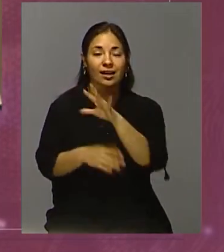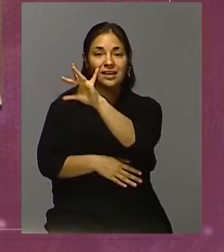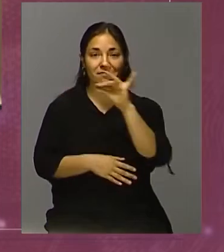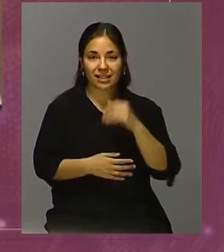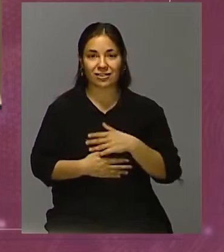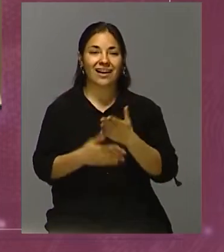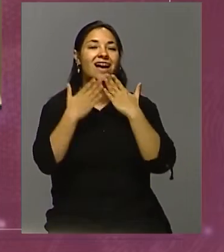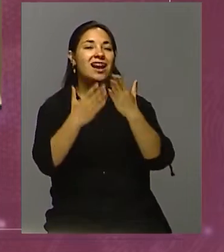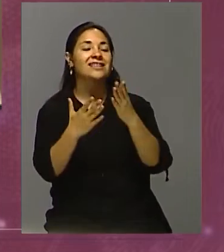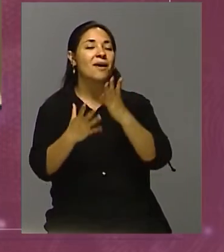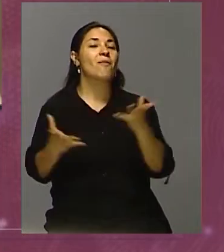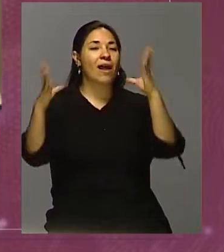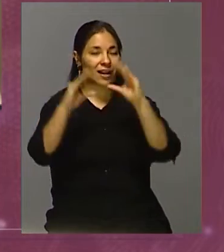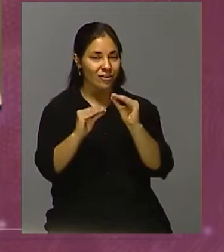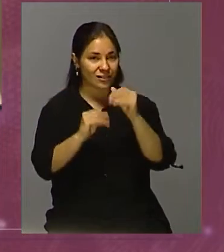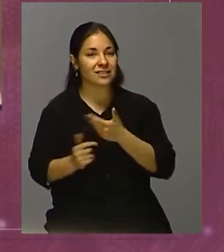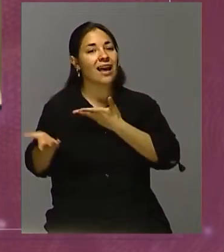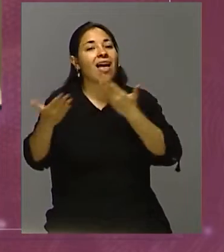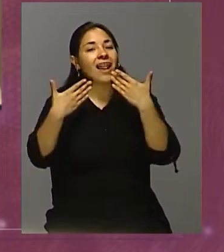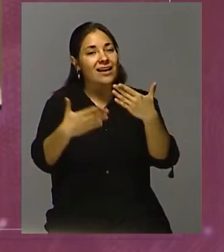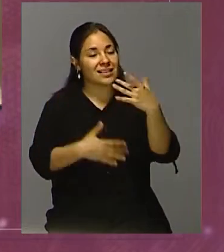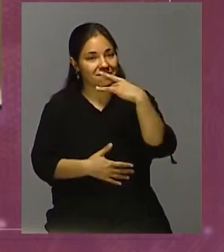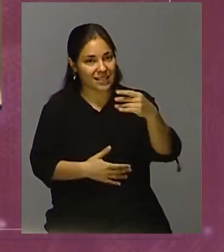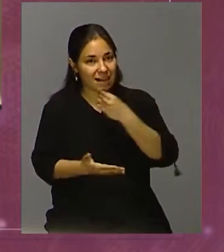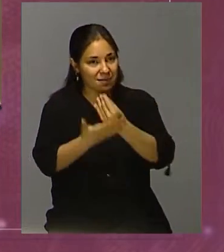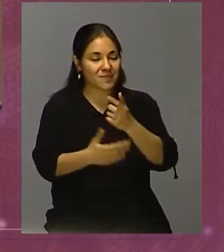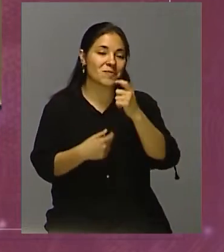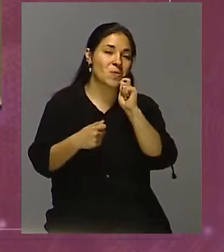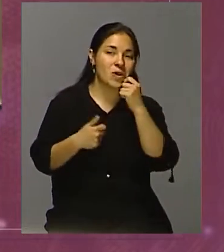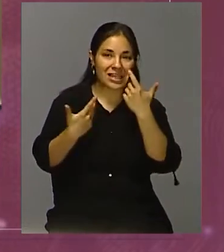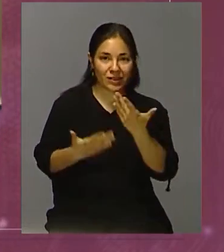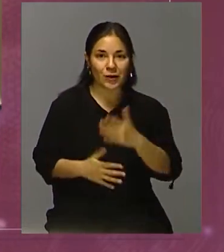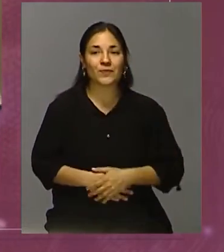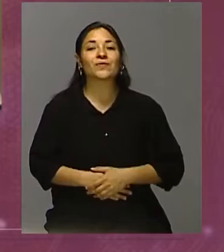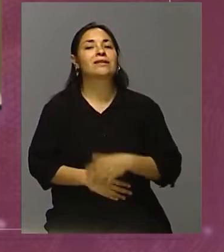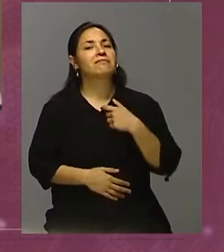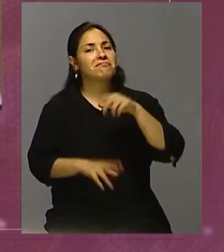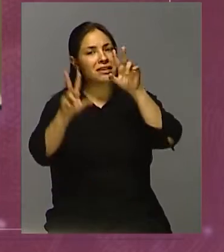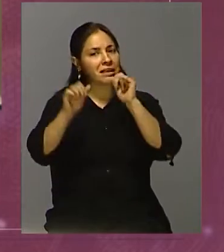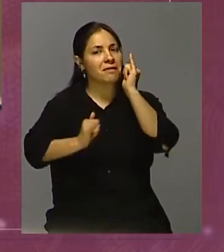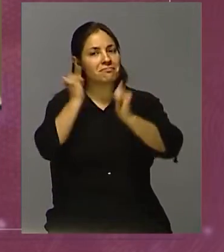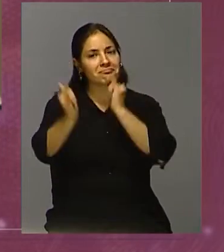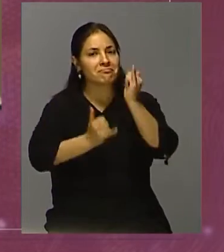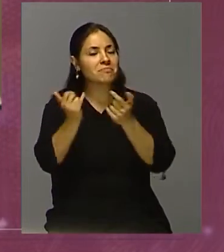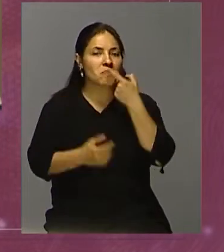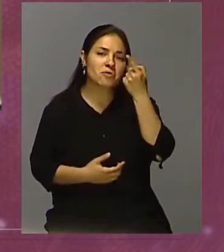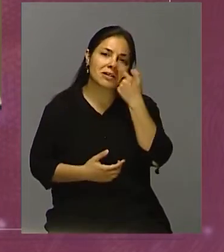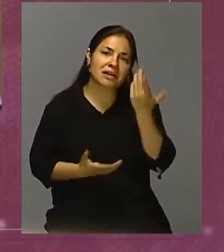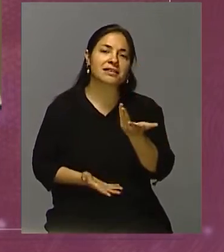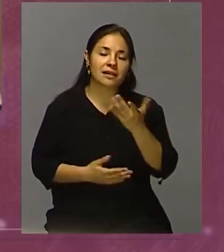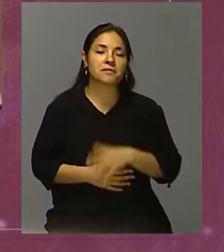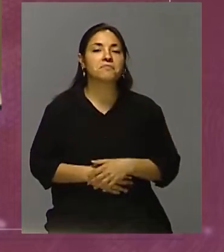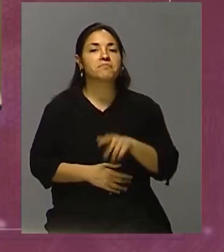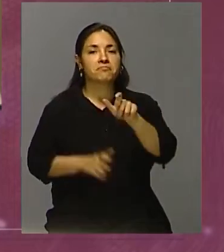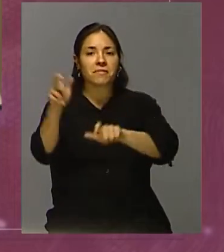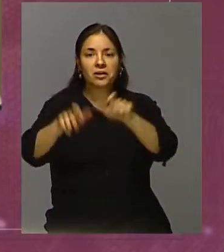por invitarme. Es un placer. Bueno, venimos hablando de este tema y nos parecía interesante ahondar un poco más porque hay mucha